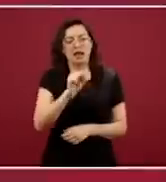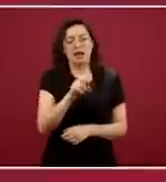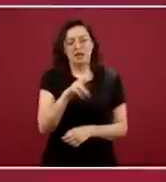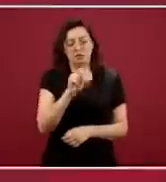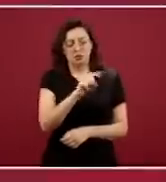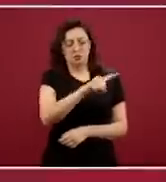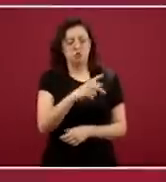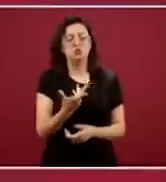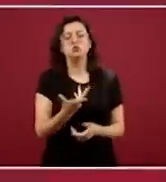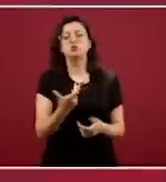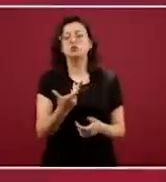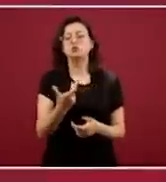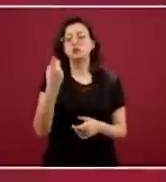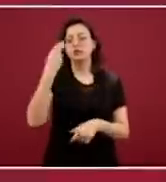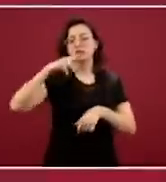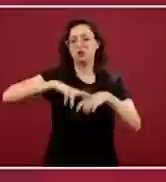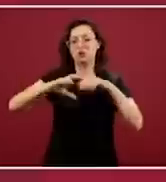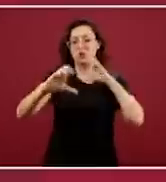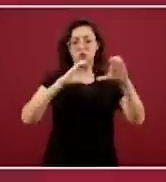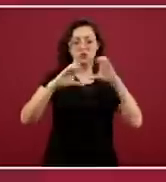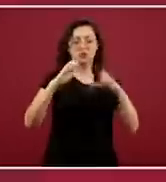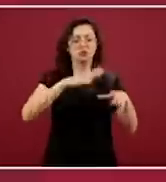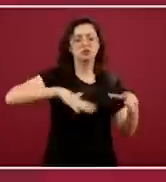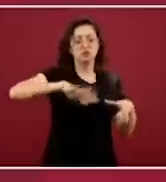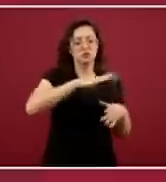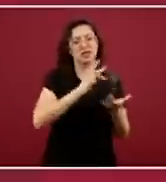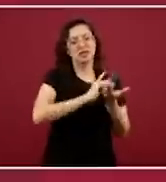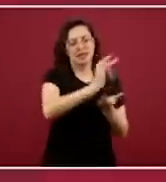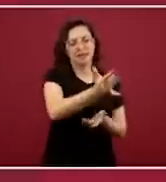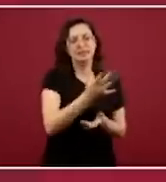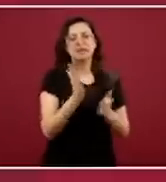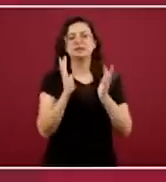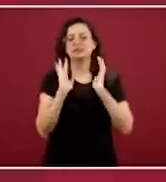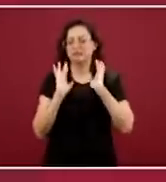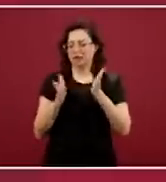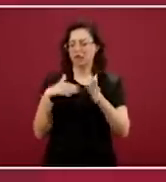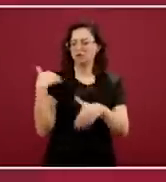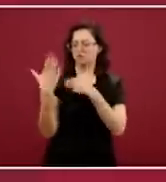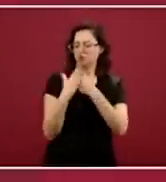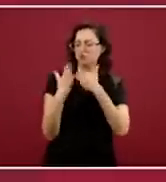Cuevas, vamos a tener ya un repertorio de